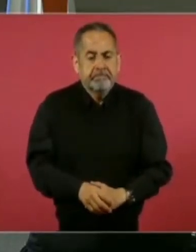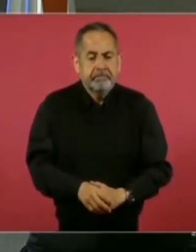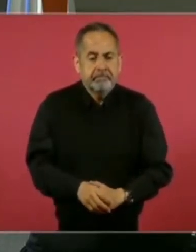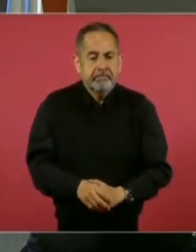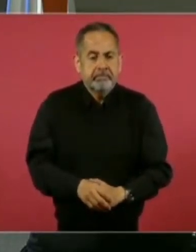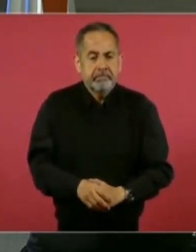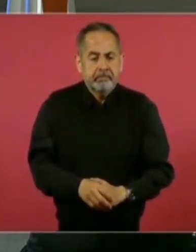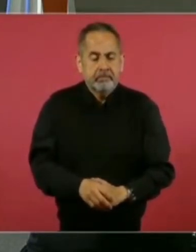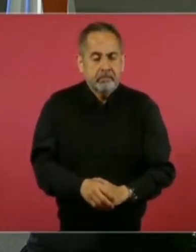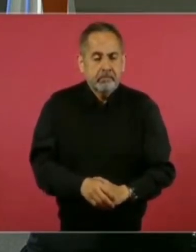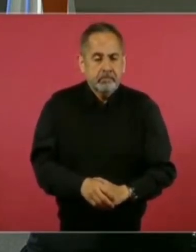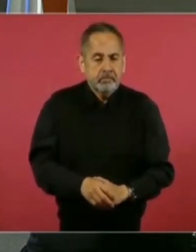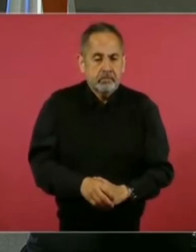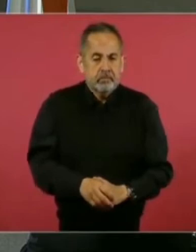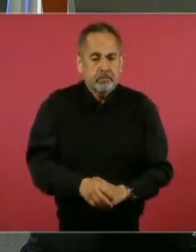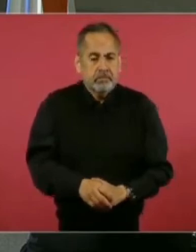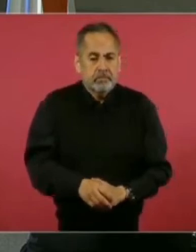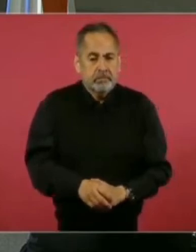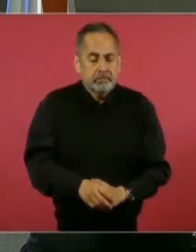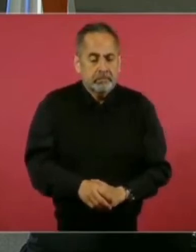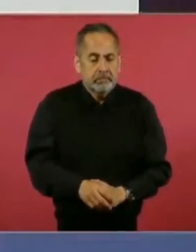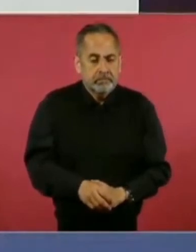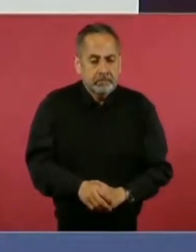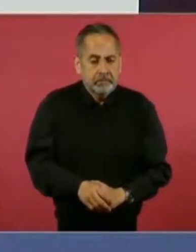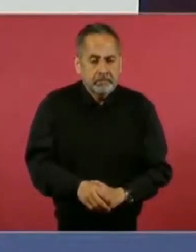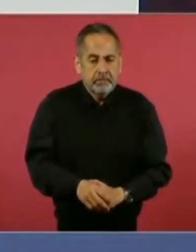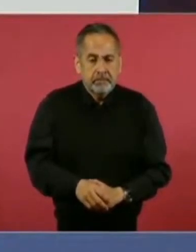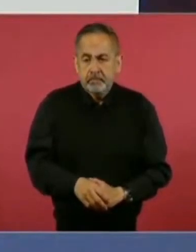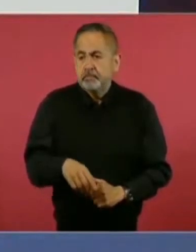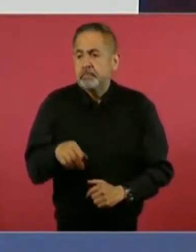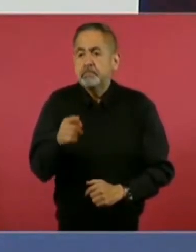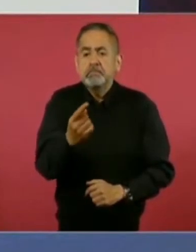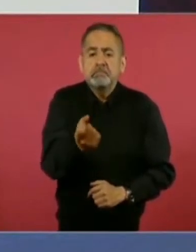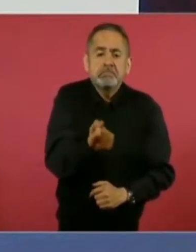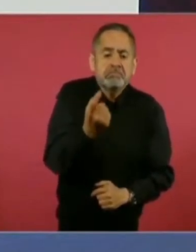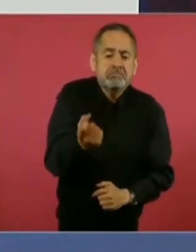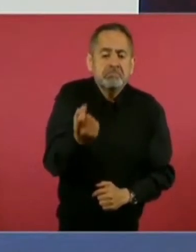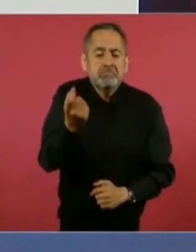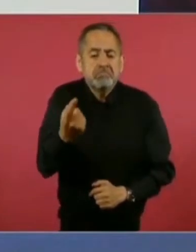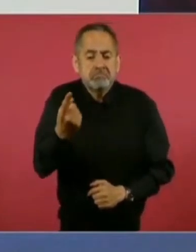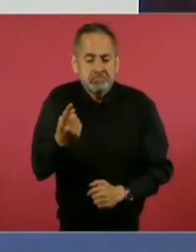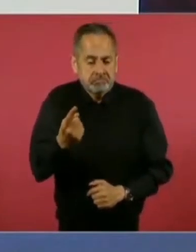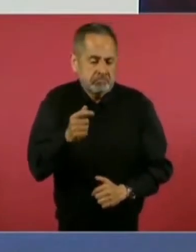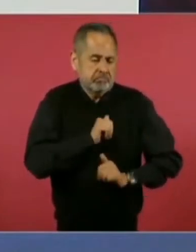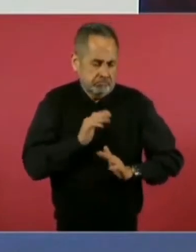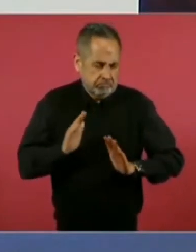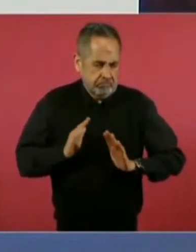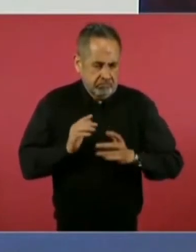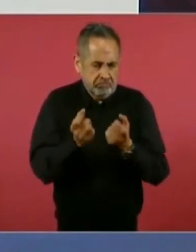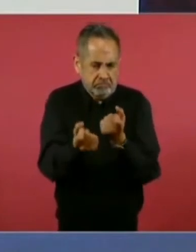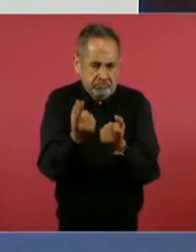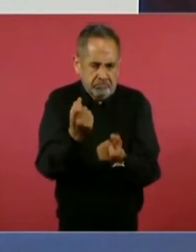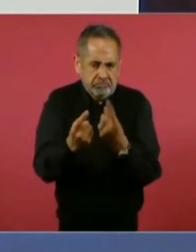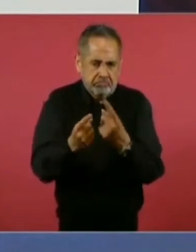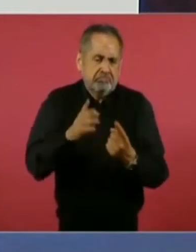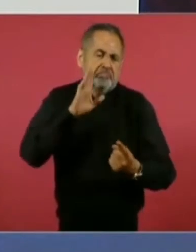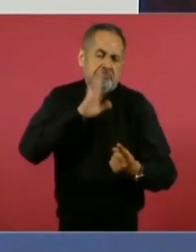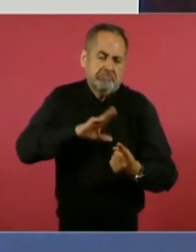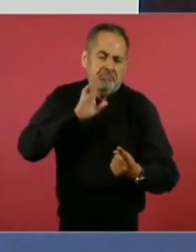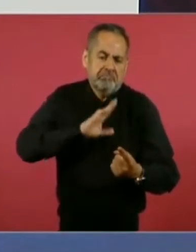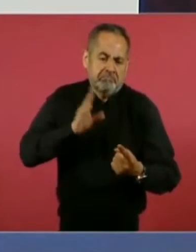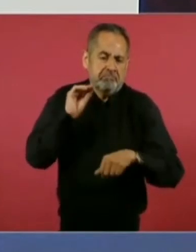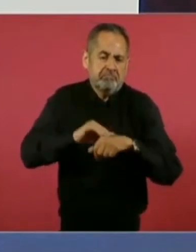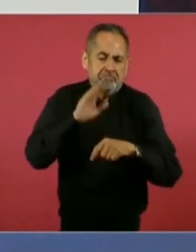no pueden manchar los actos ilegales de algunos miembros de las Fuerzas Armadas el